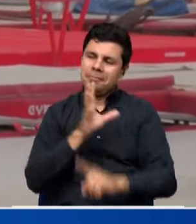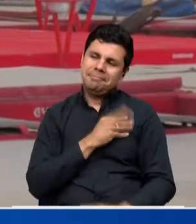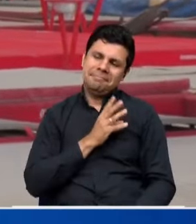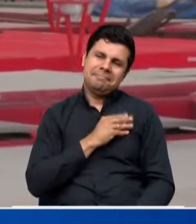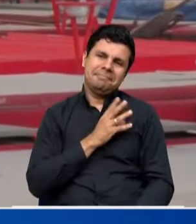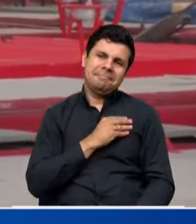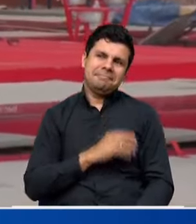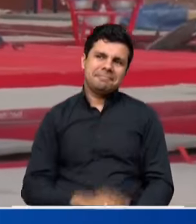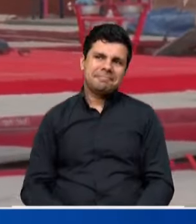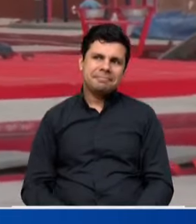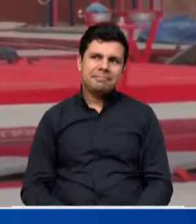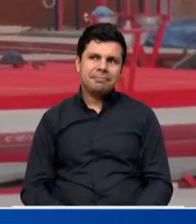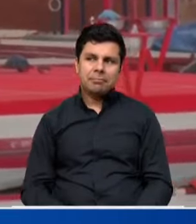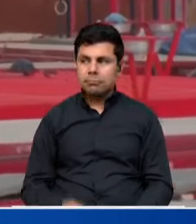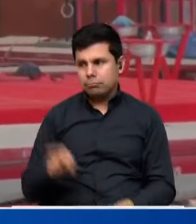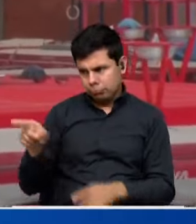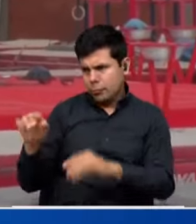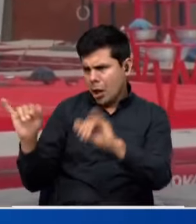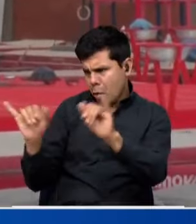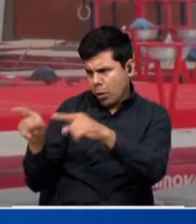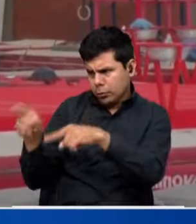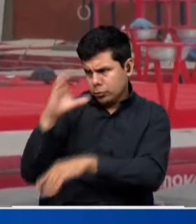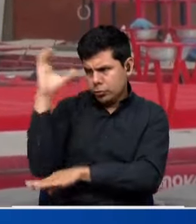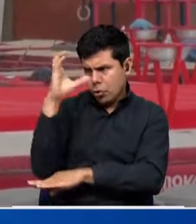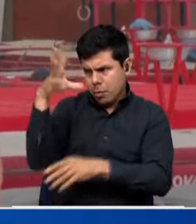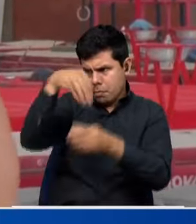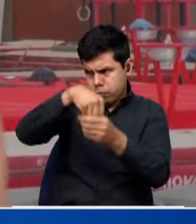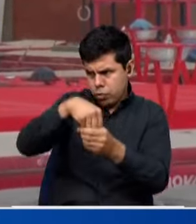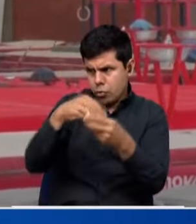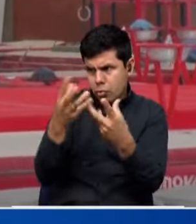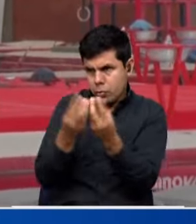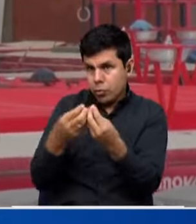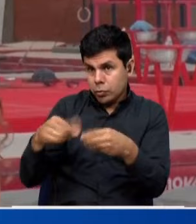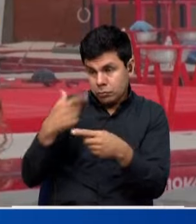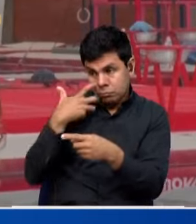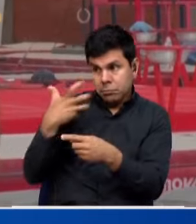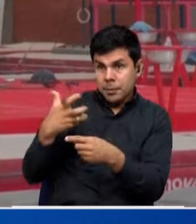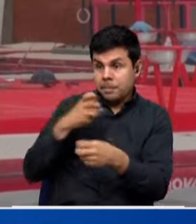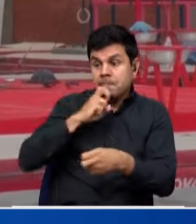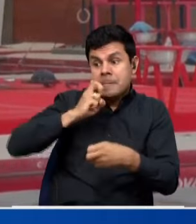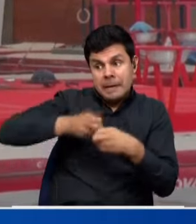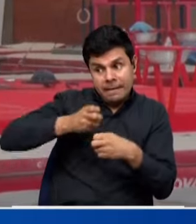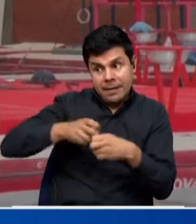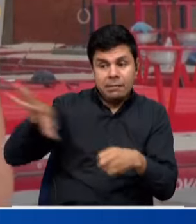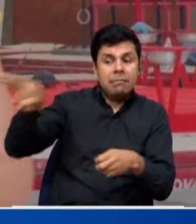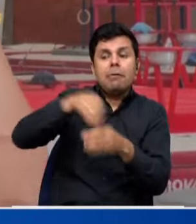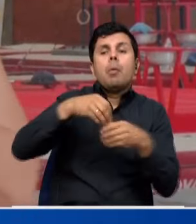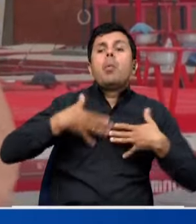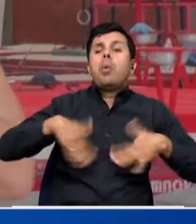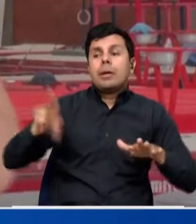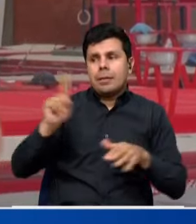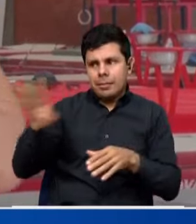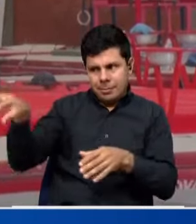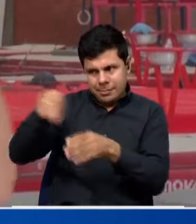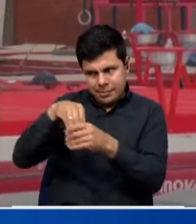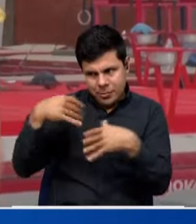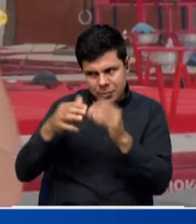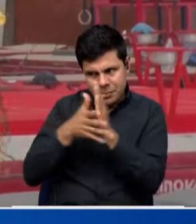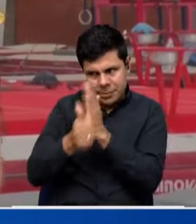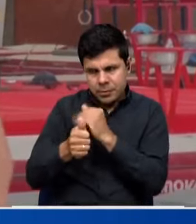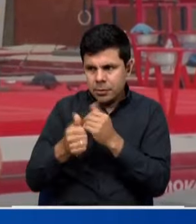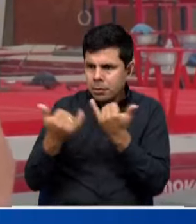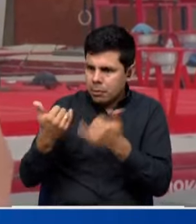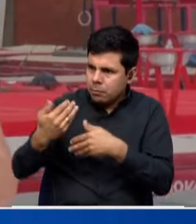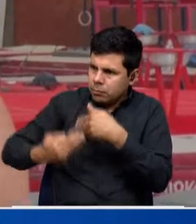sabe lo difícil, usted es selección Colombia, usted sabe lo difícil que es llegar a la selección Colombia, más difícil aún poder lograr esta clasificación. Ha venido haciendo